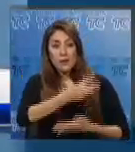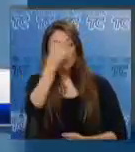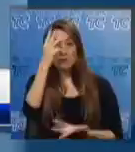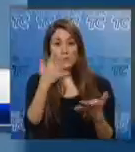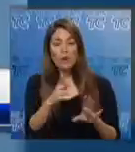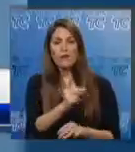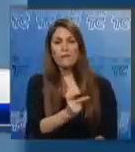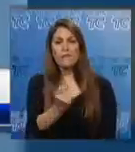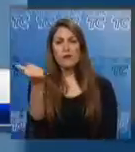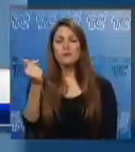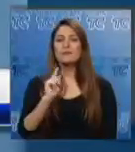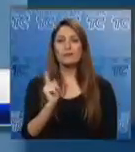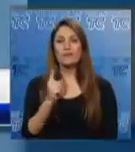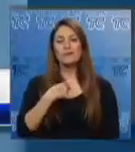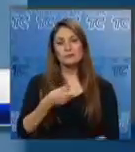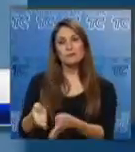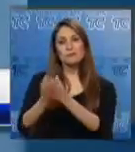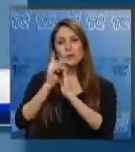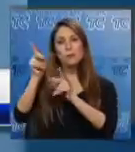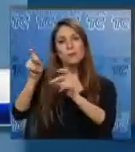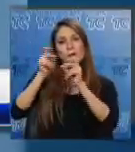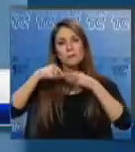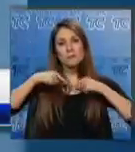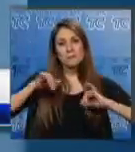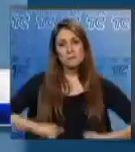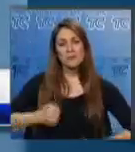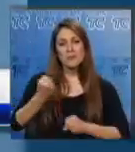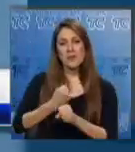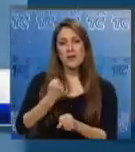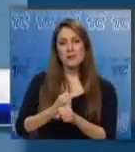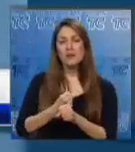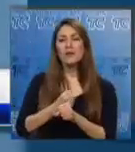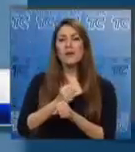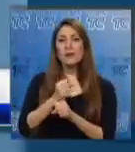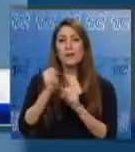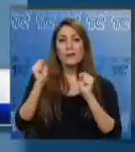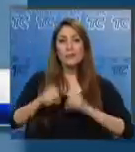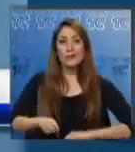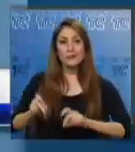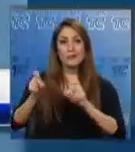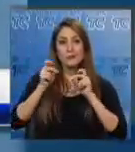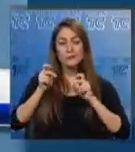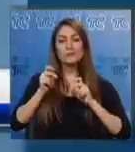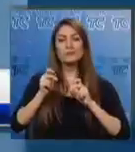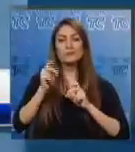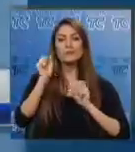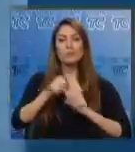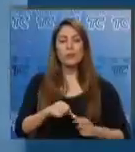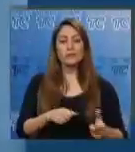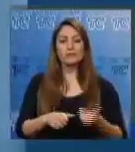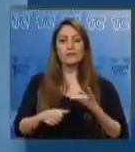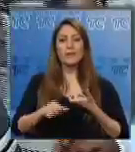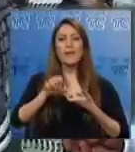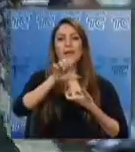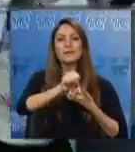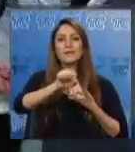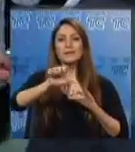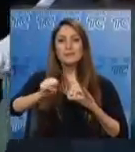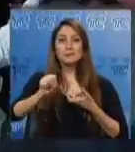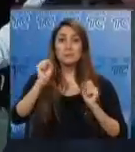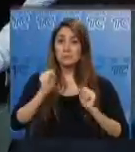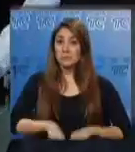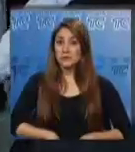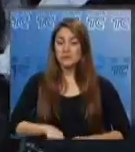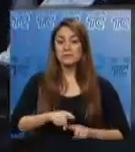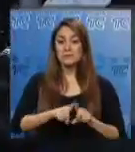deportadas. Aparte, se les da un permiso de trabajo. Con el permiso de trabajo pueden sacar su tarjeta de seguro social. Beneficio